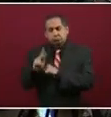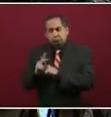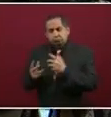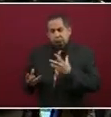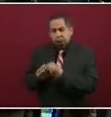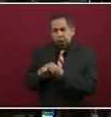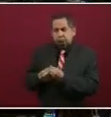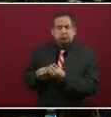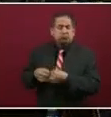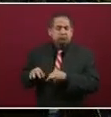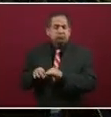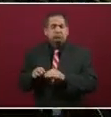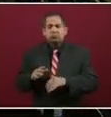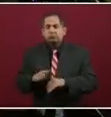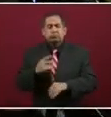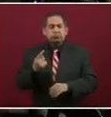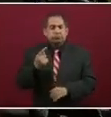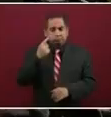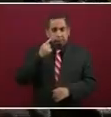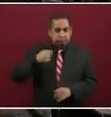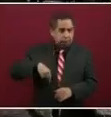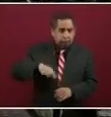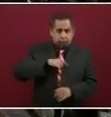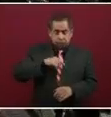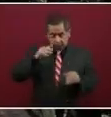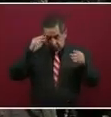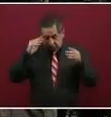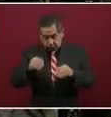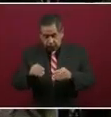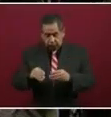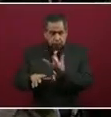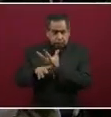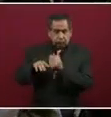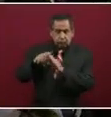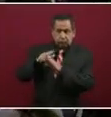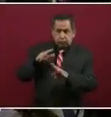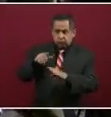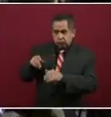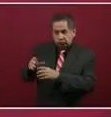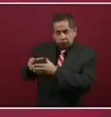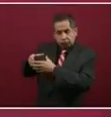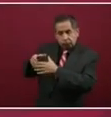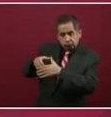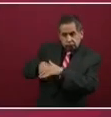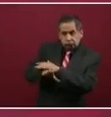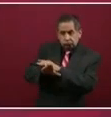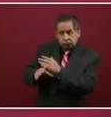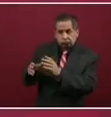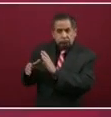para nosotros atender los flujos migratorios